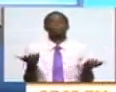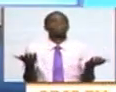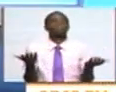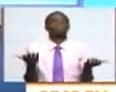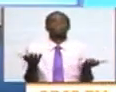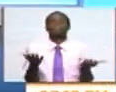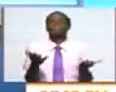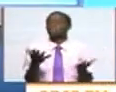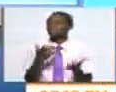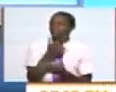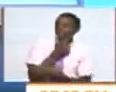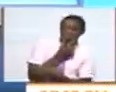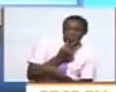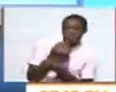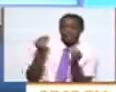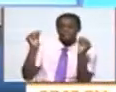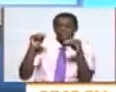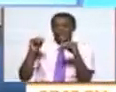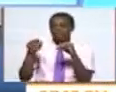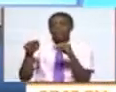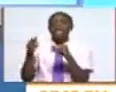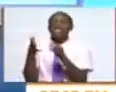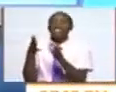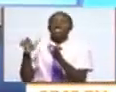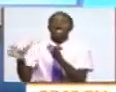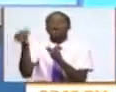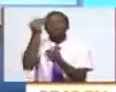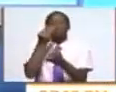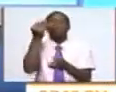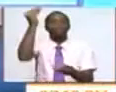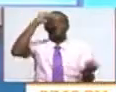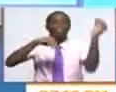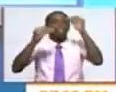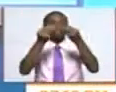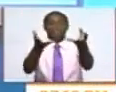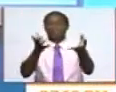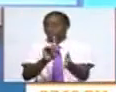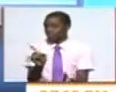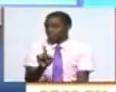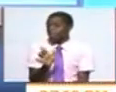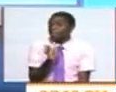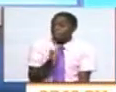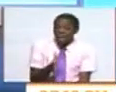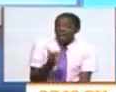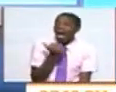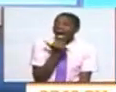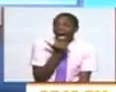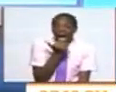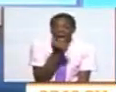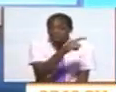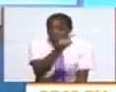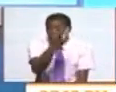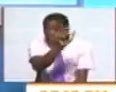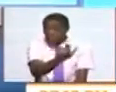hacer yo interpretaciones sobre la nada, ¿no? Así que yo no sé si las personas que ahora,